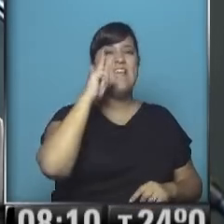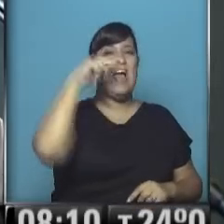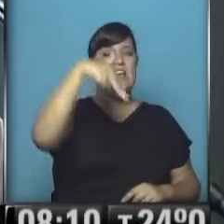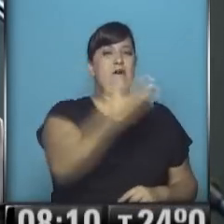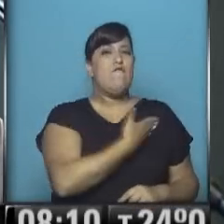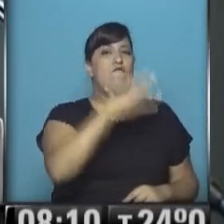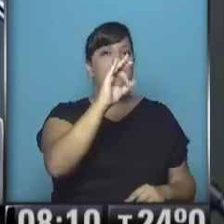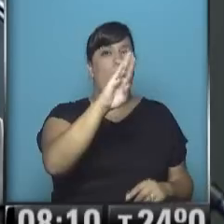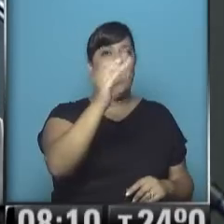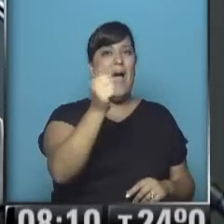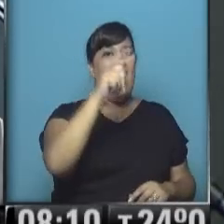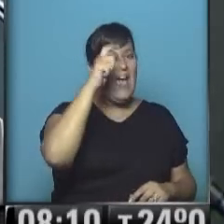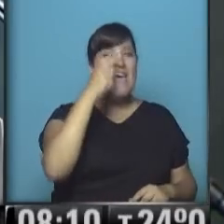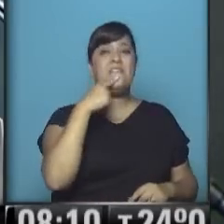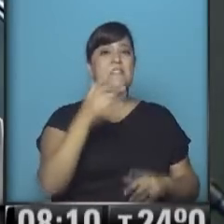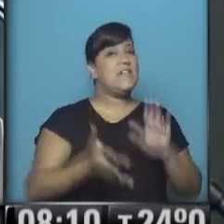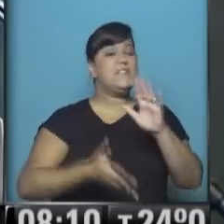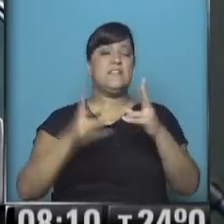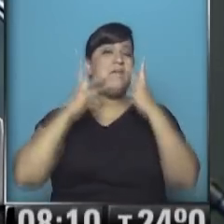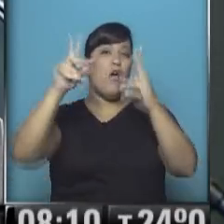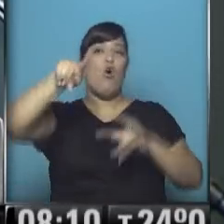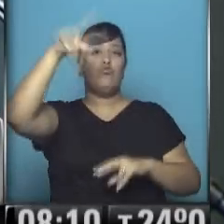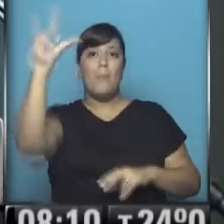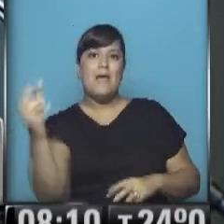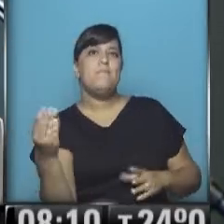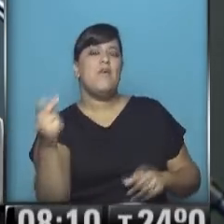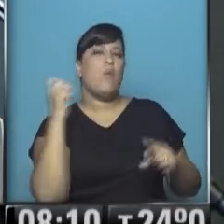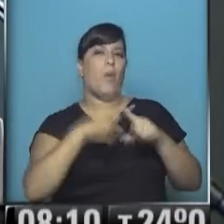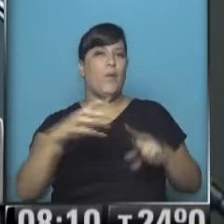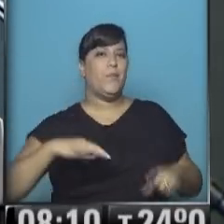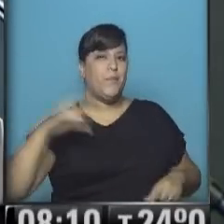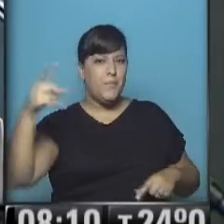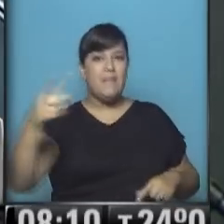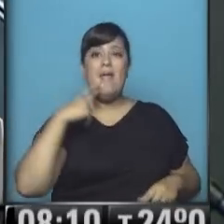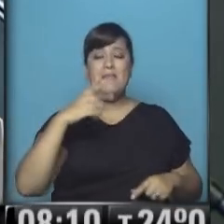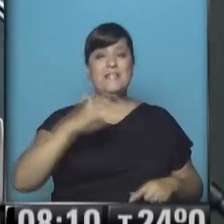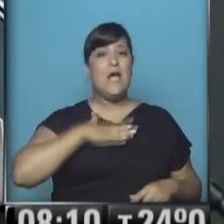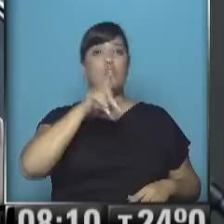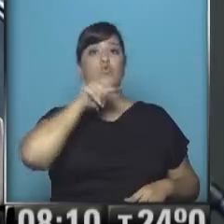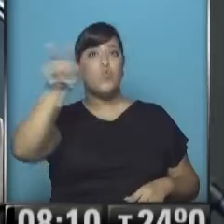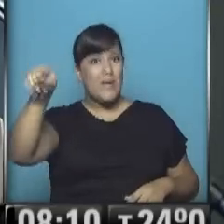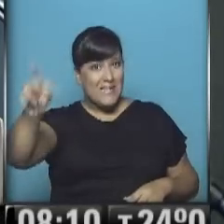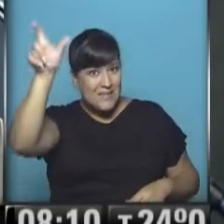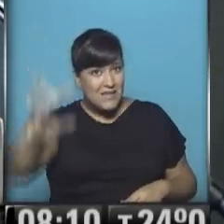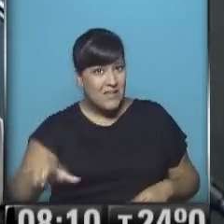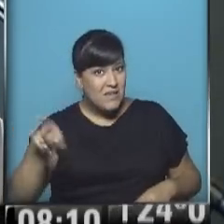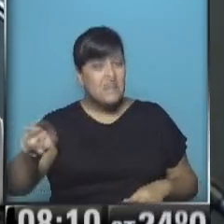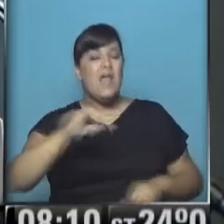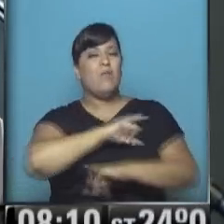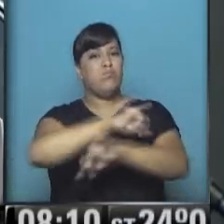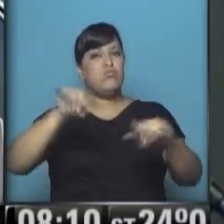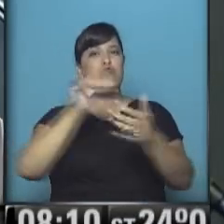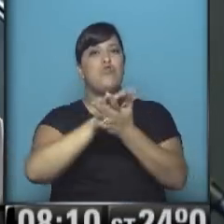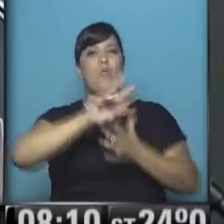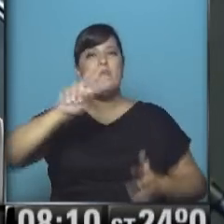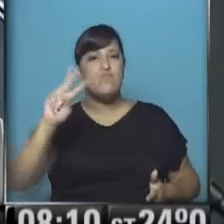infobae.com que abandonó el país porque temía por su vida. Damián es el periodista que anticipó en su cuenta personal de Twitter el domingo pasado la información sobre la